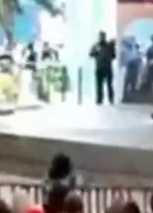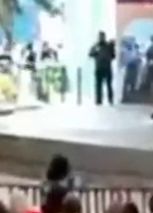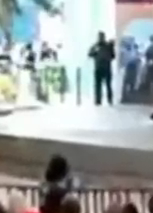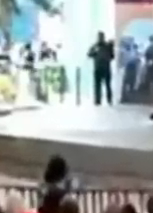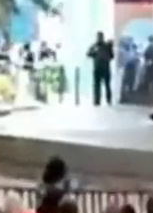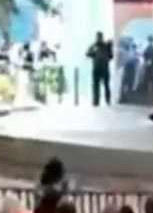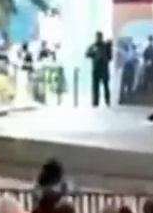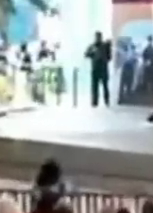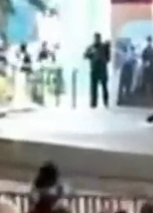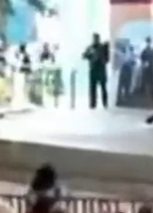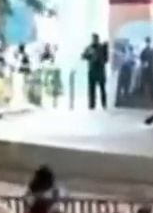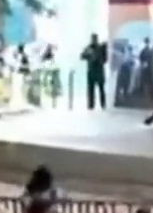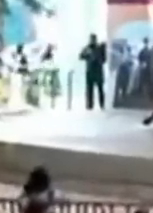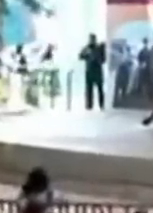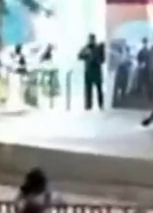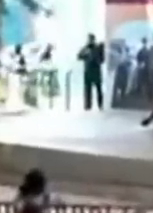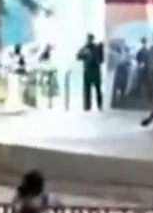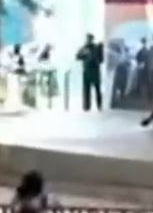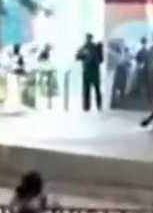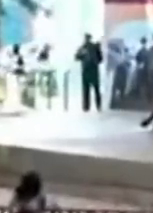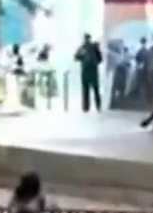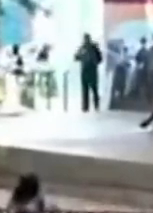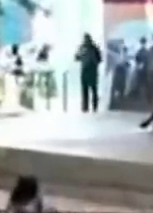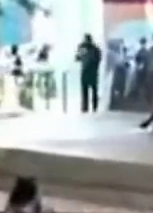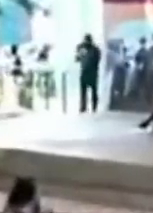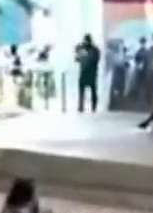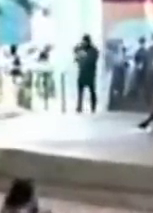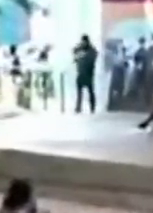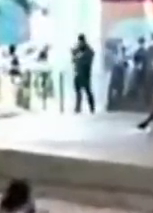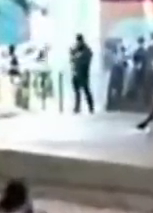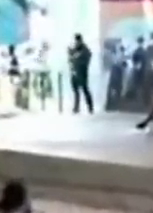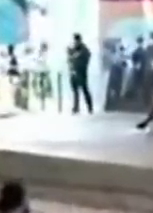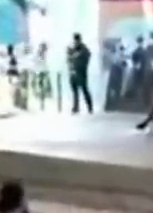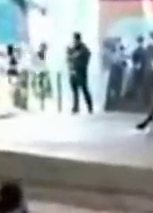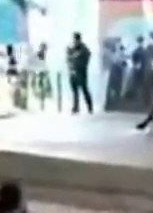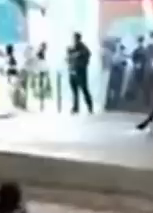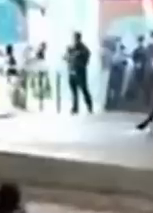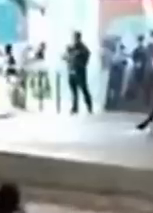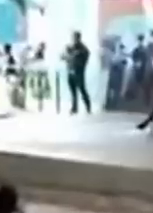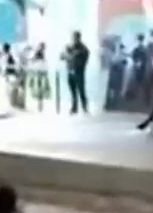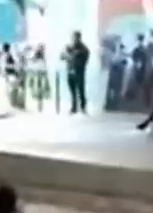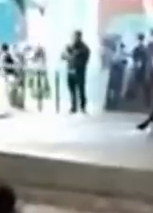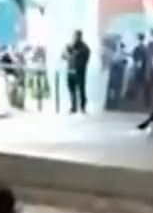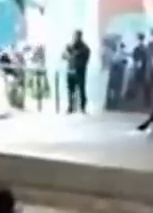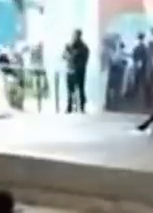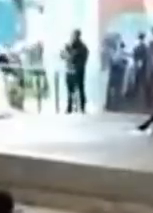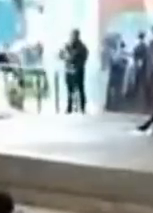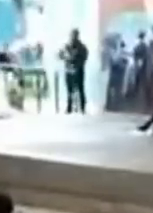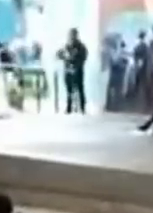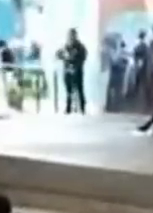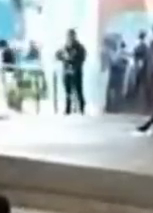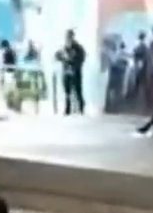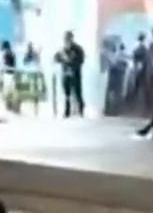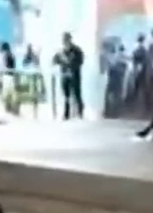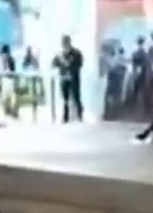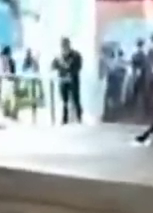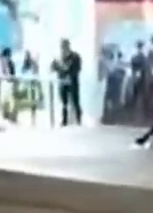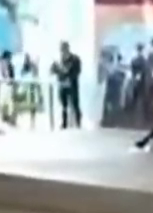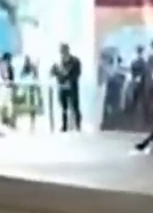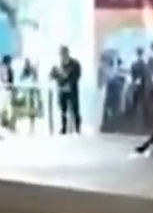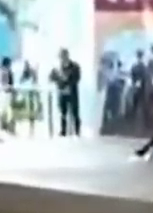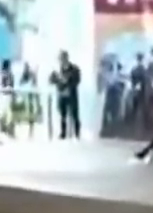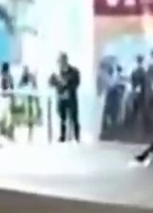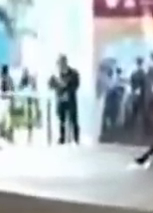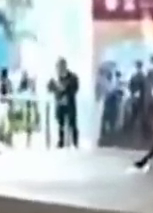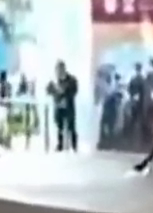salud, privilegios y mercancías, a gobernantes que se dedicaban a robar o